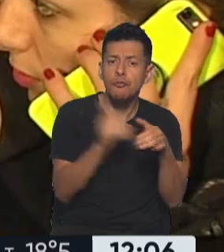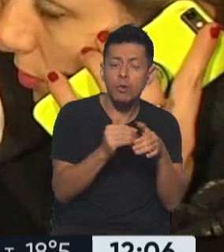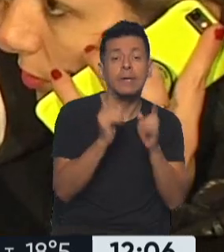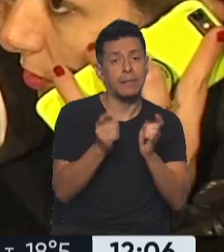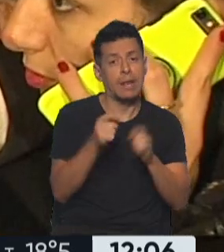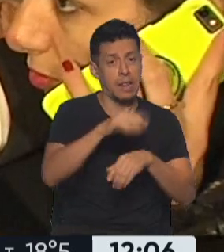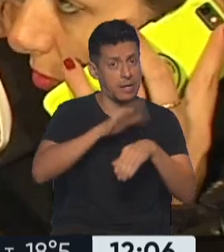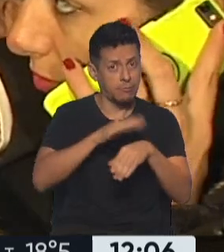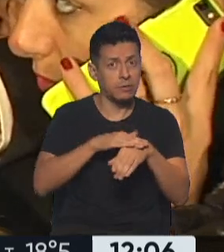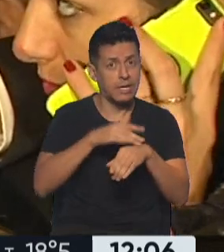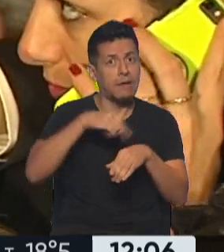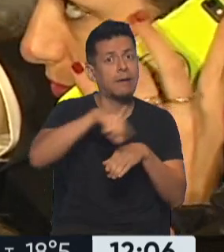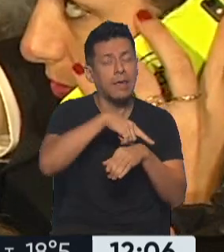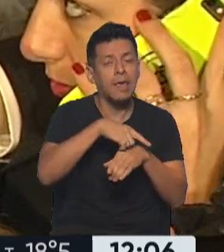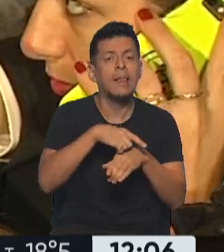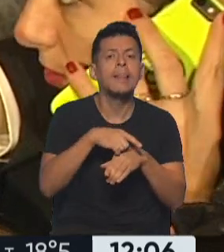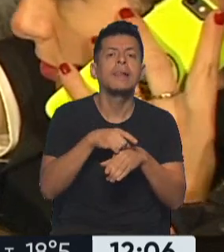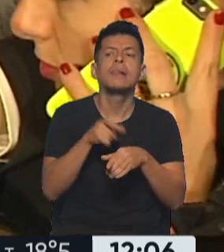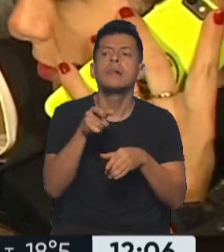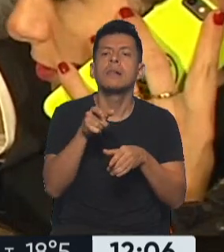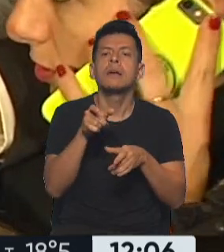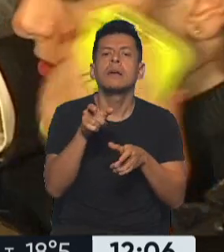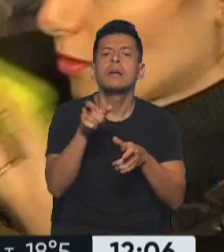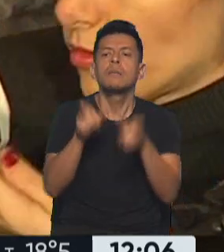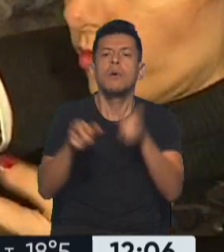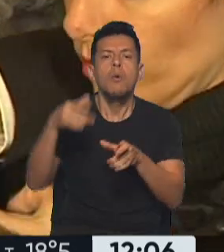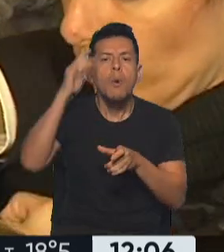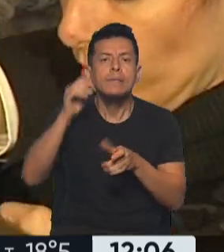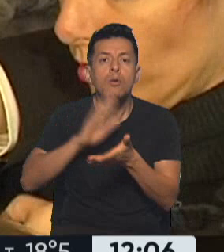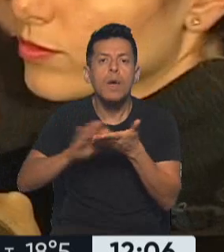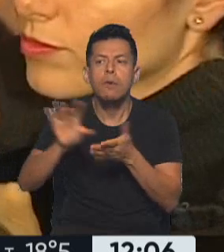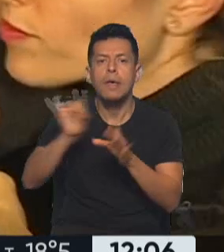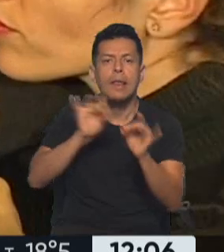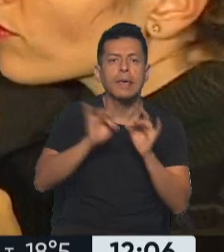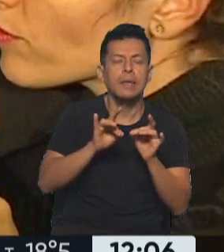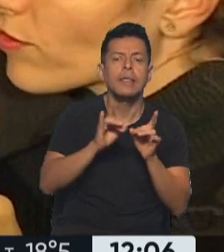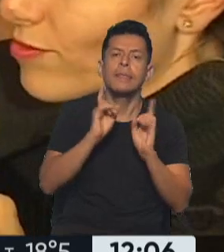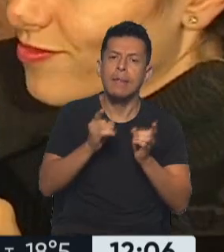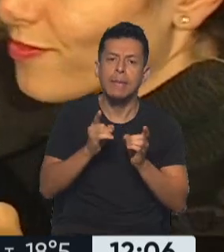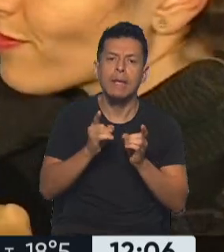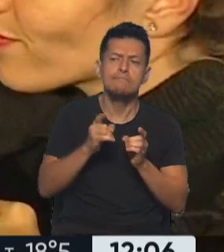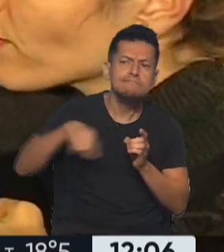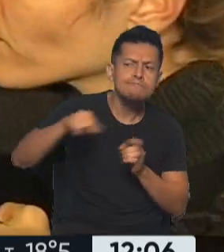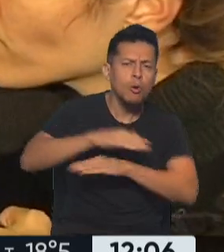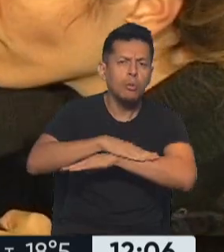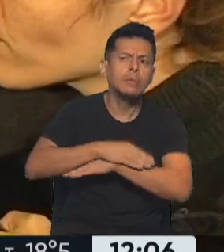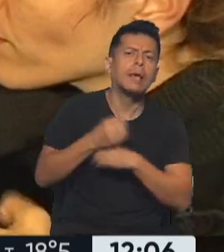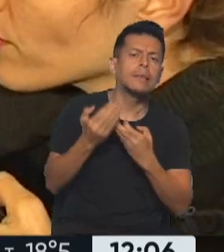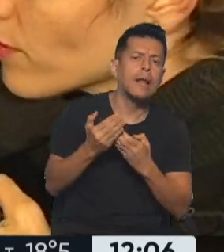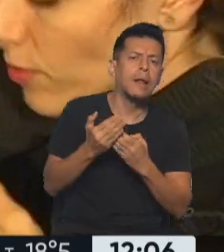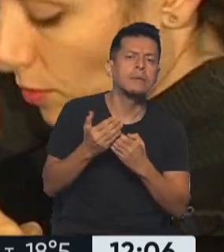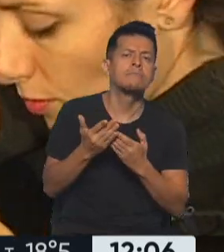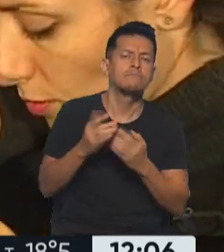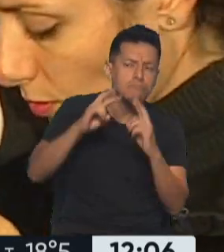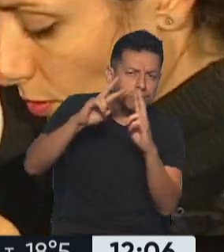órgano que se encarga de designar a los nuevos magistrados y también a investigar la inconducta de los magistrados